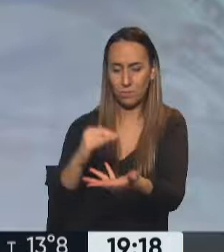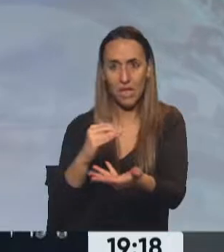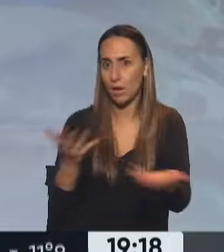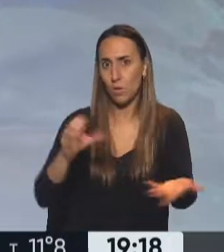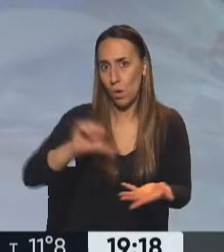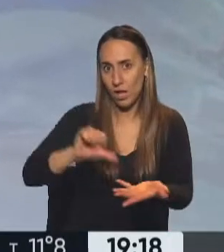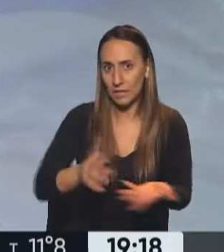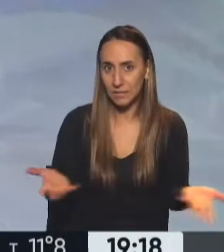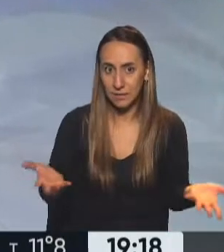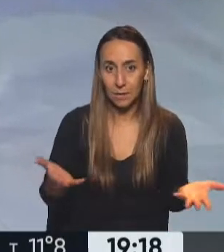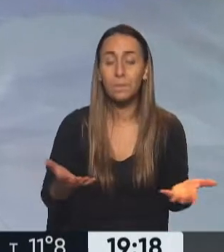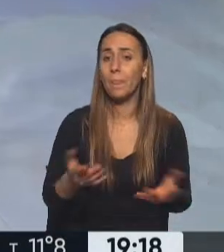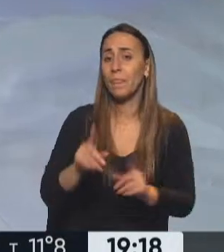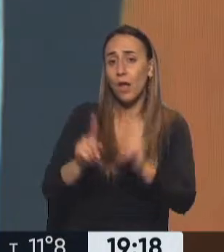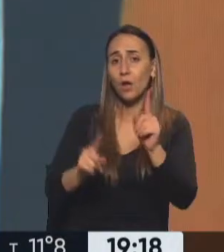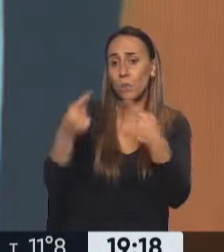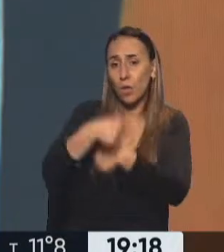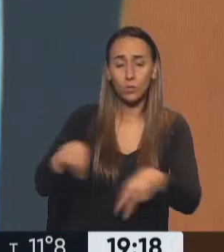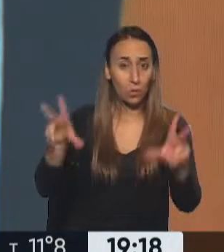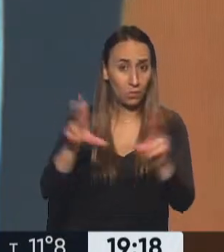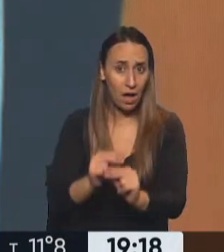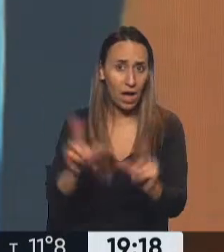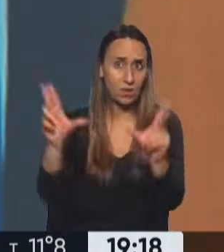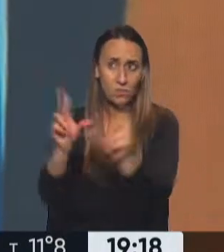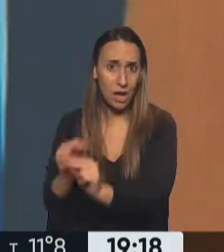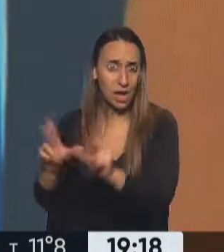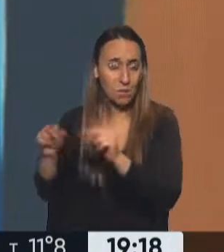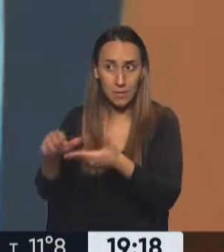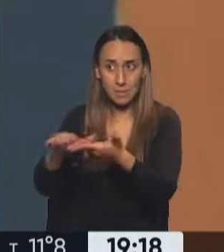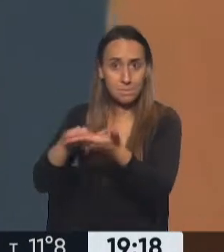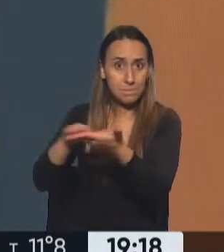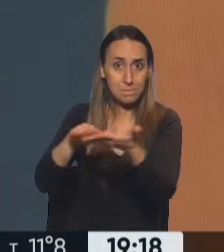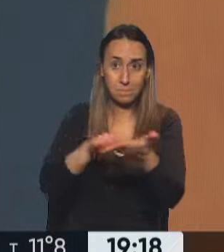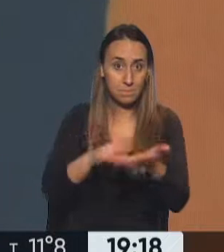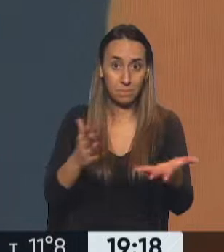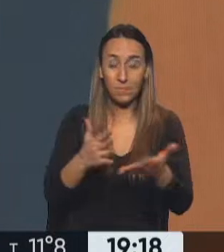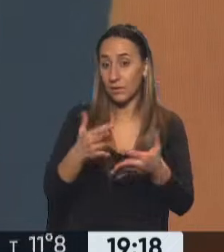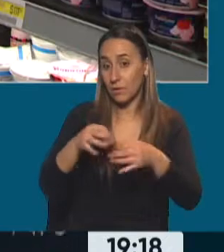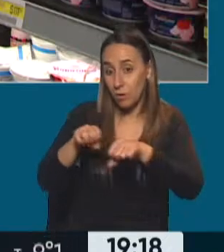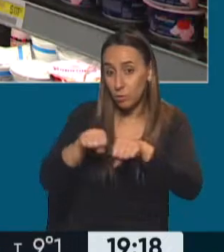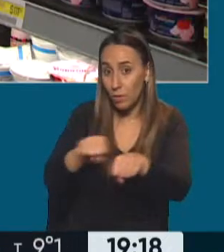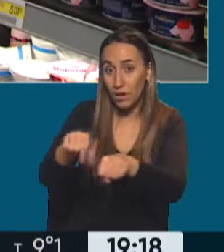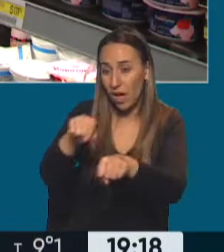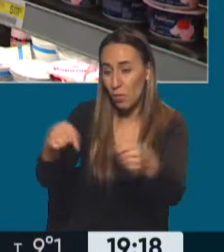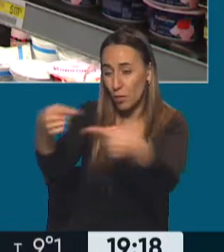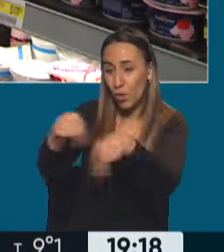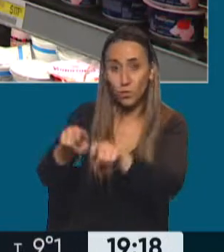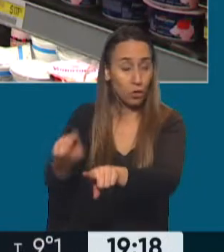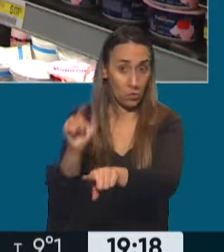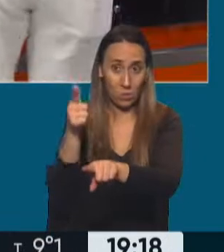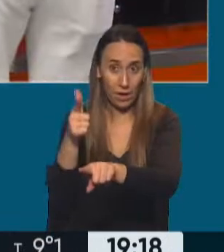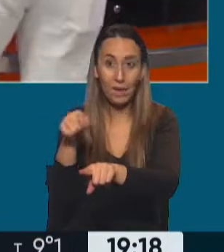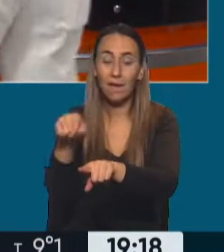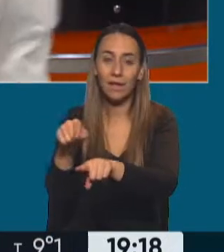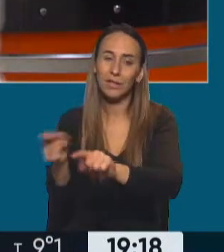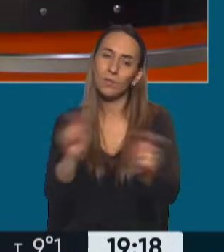este programa. Que hay faltantes, comienza a haber desabastecimiento, que en realidad no están en los supermercados los productos, sino que están en